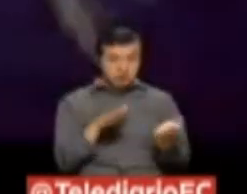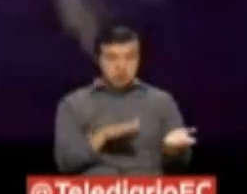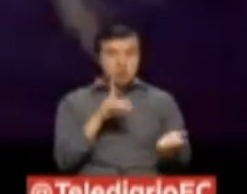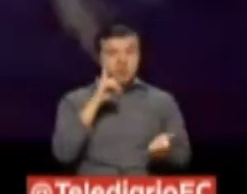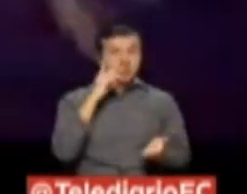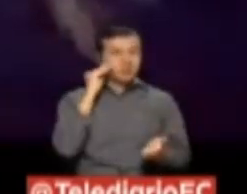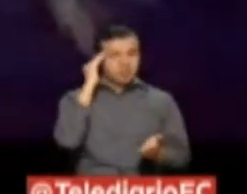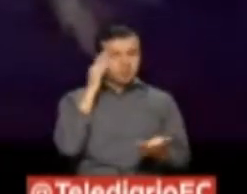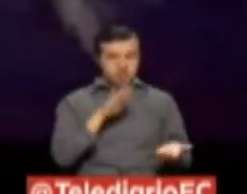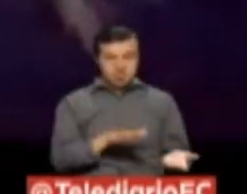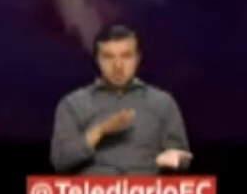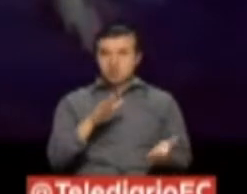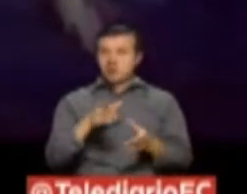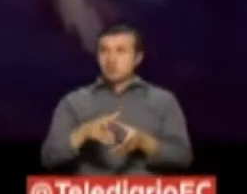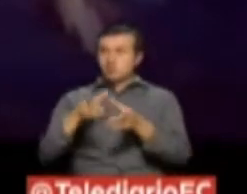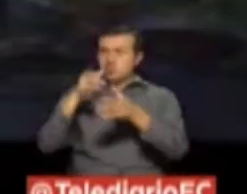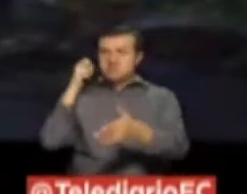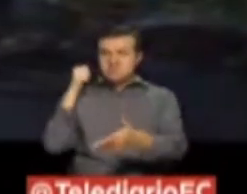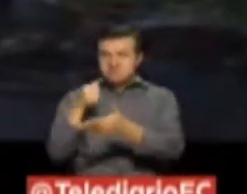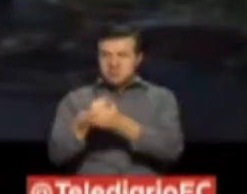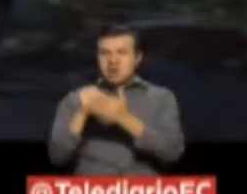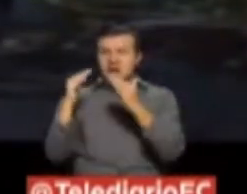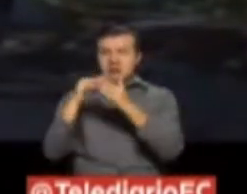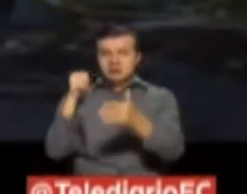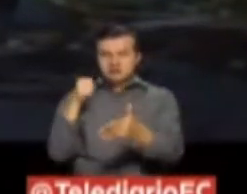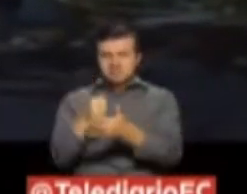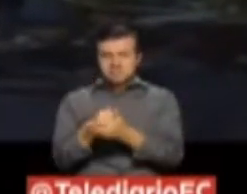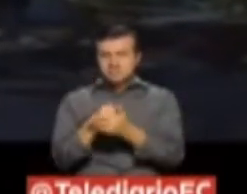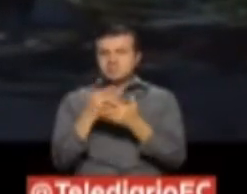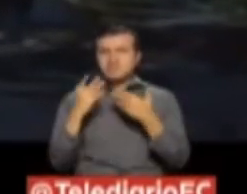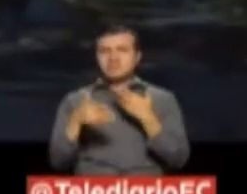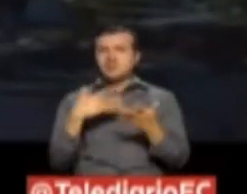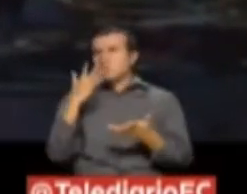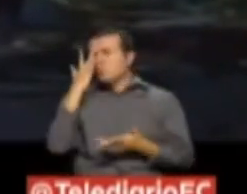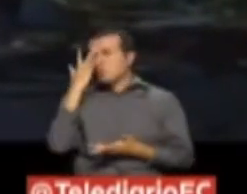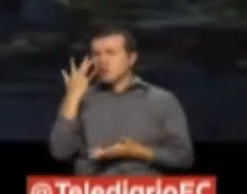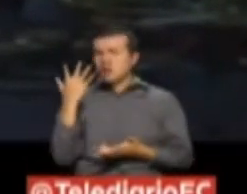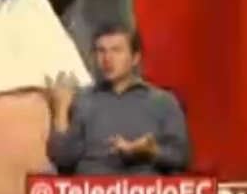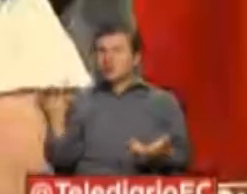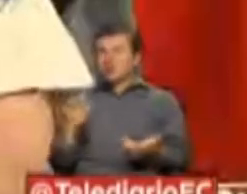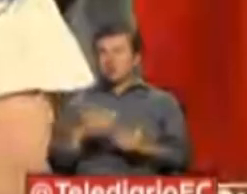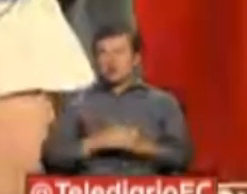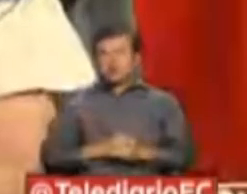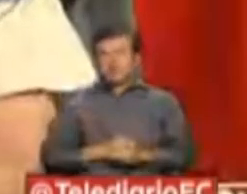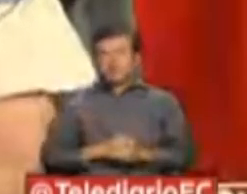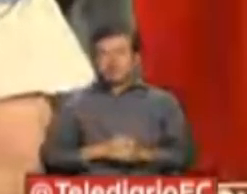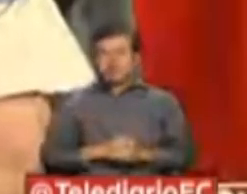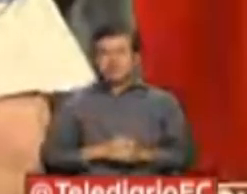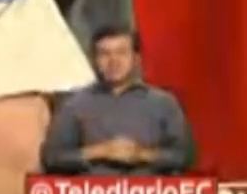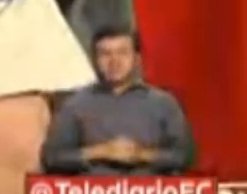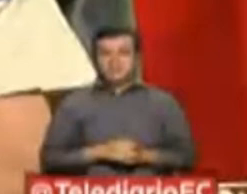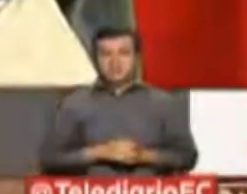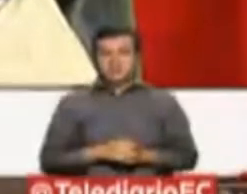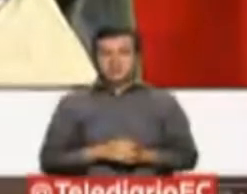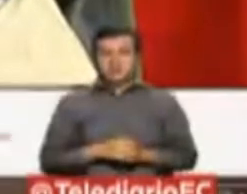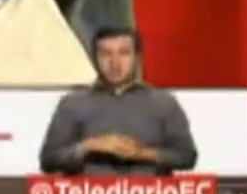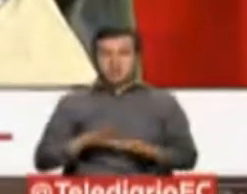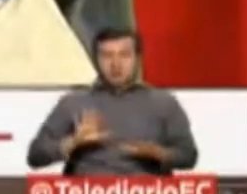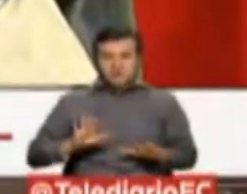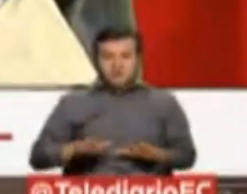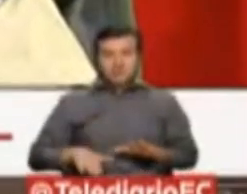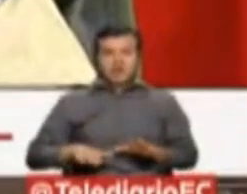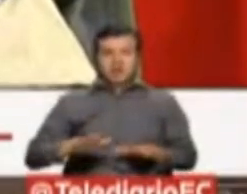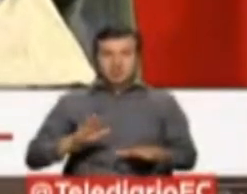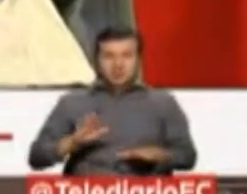fue sobre un poste eléctrico y una vivienda e indicó cuáles serían las causas del accidente por la cristalización que se